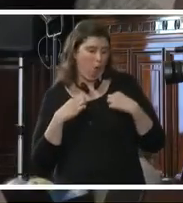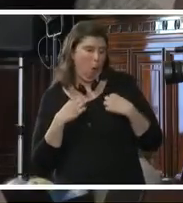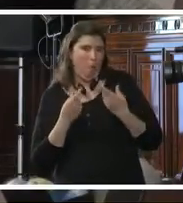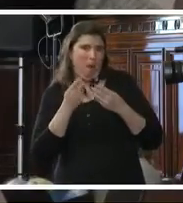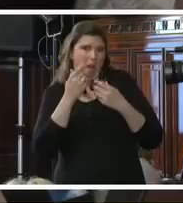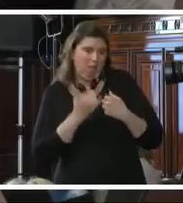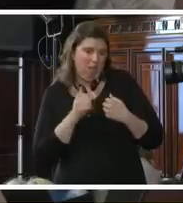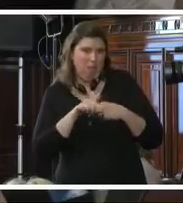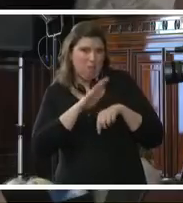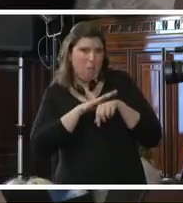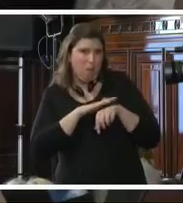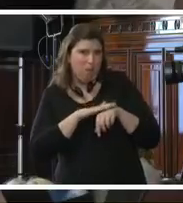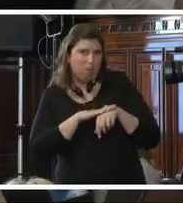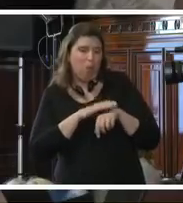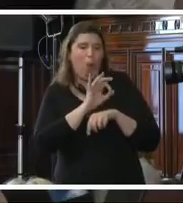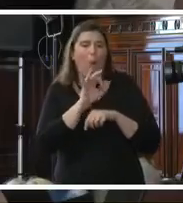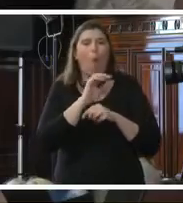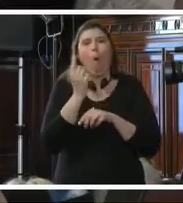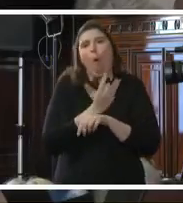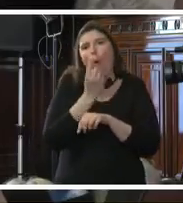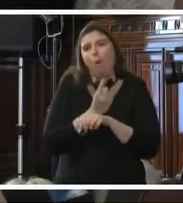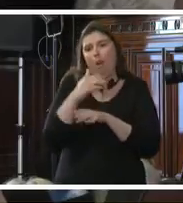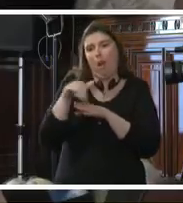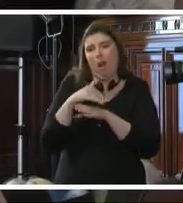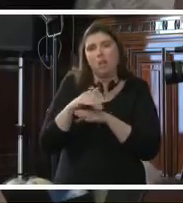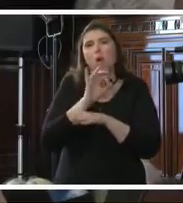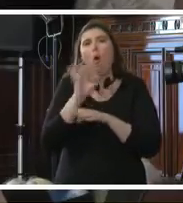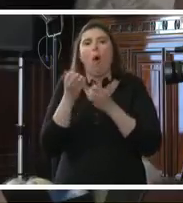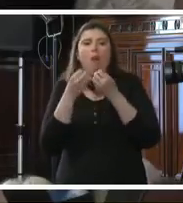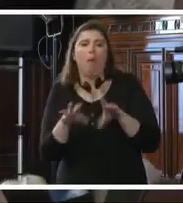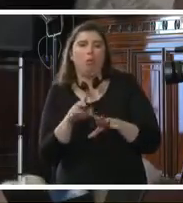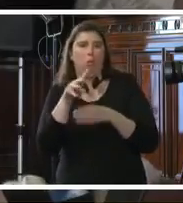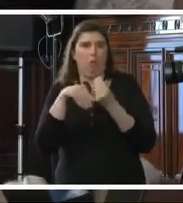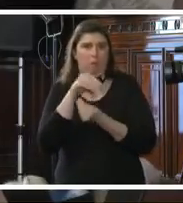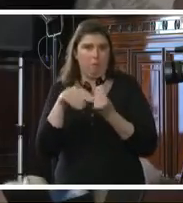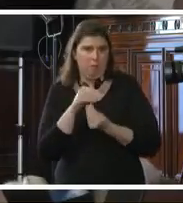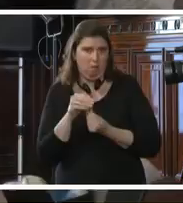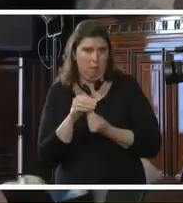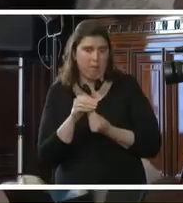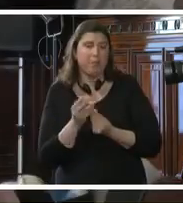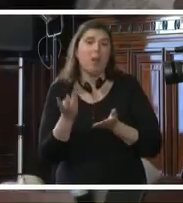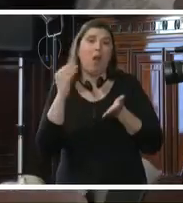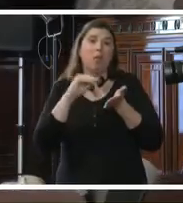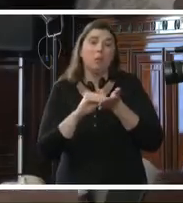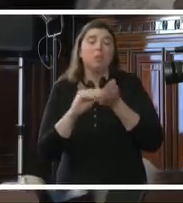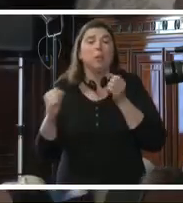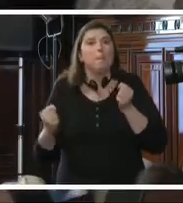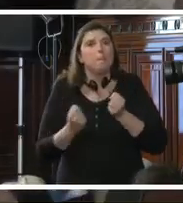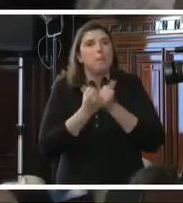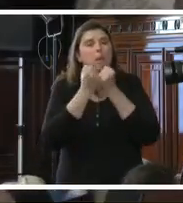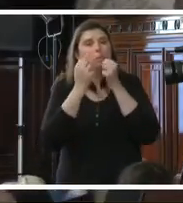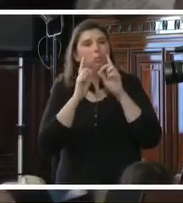en las que está en la calle o el abandono de su familia. Además, impactan en el